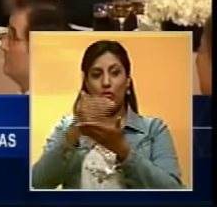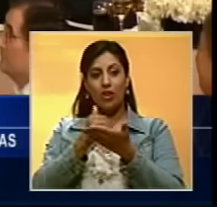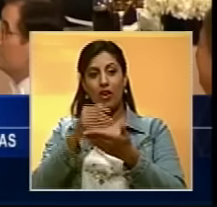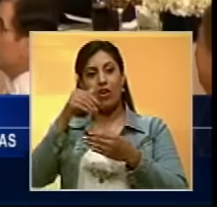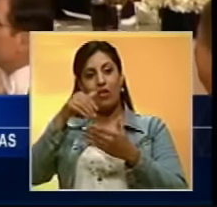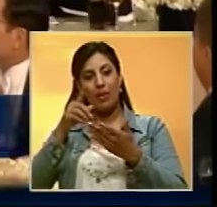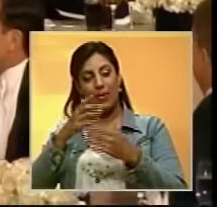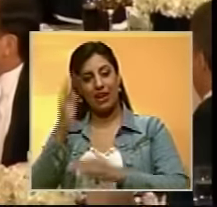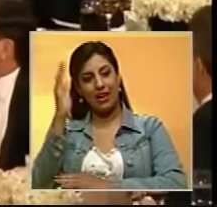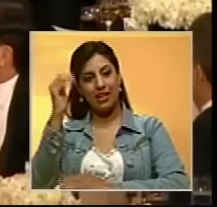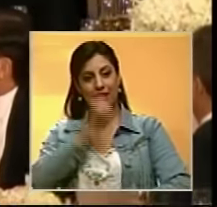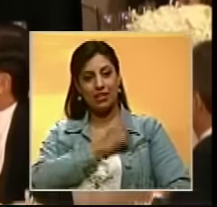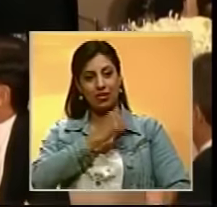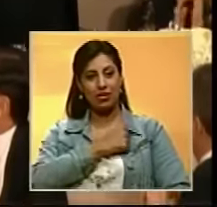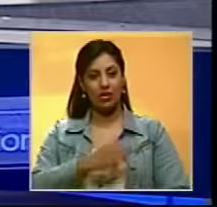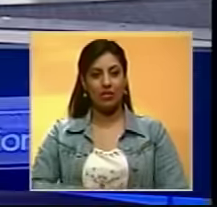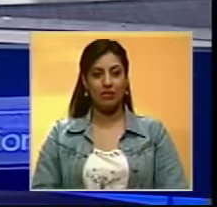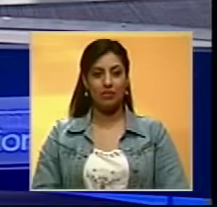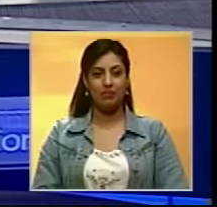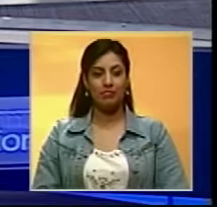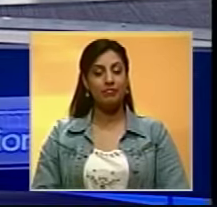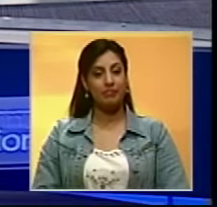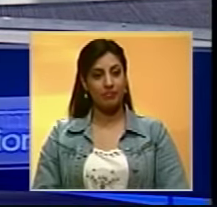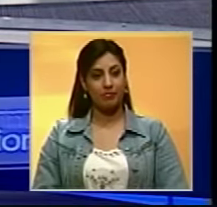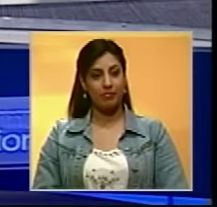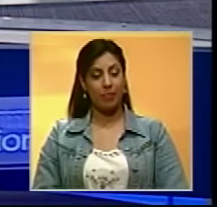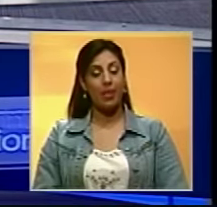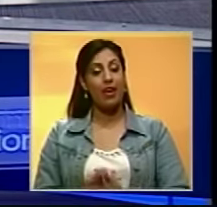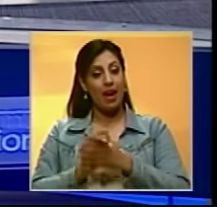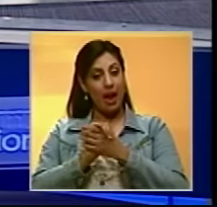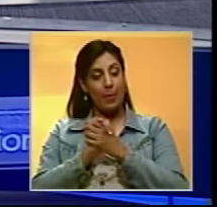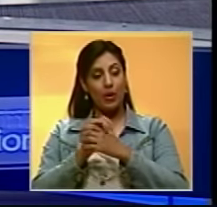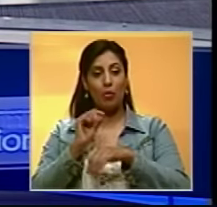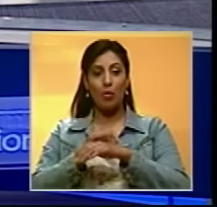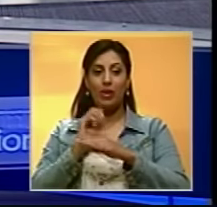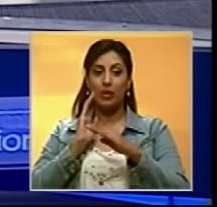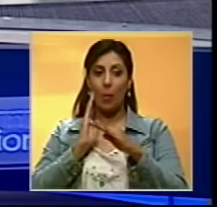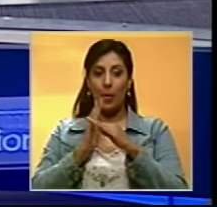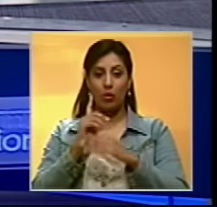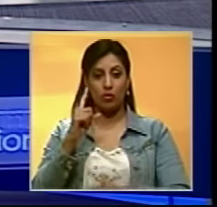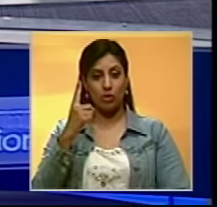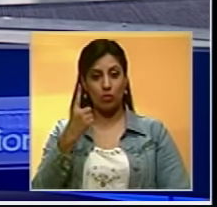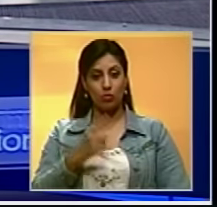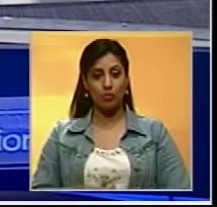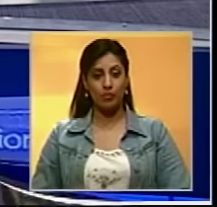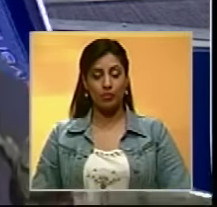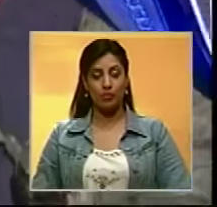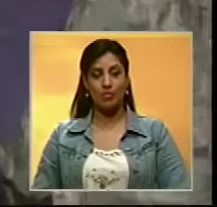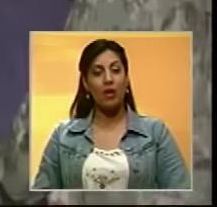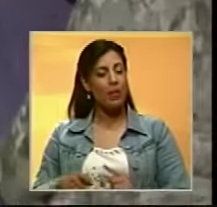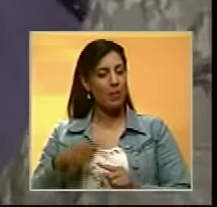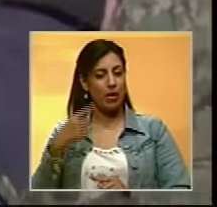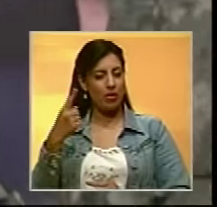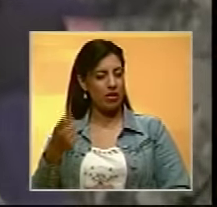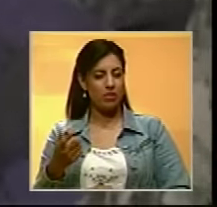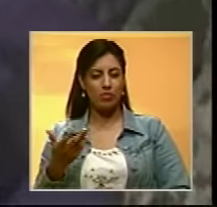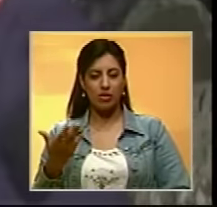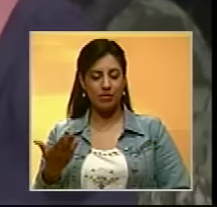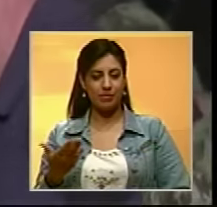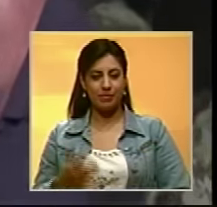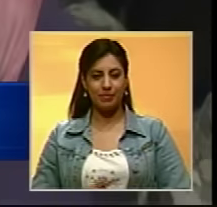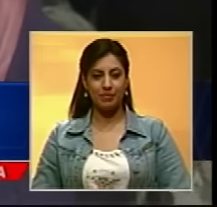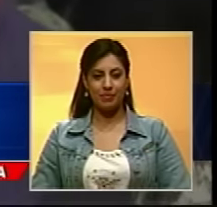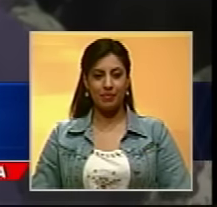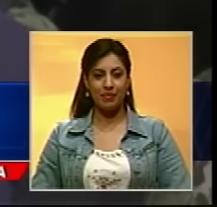fondos para la iglesia católica amigos momento de hacer nuestra primera pausa pero al